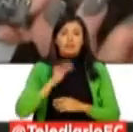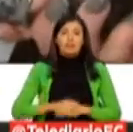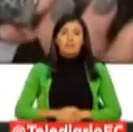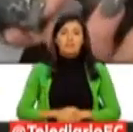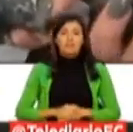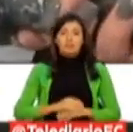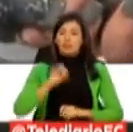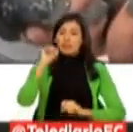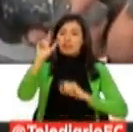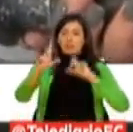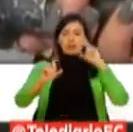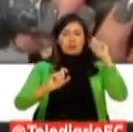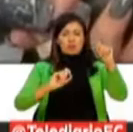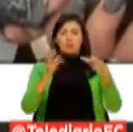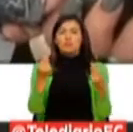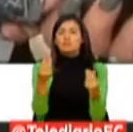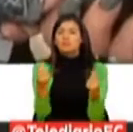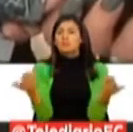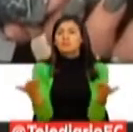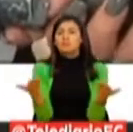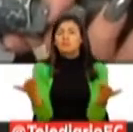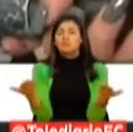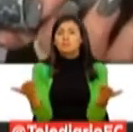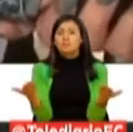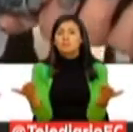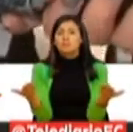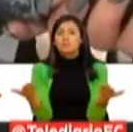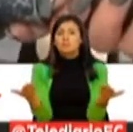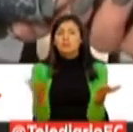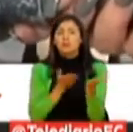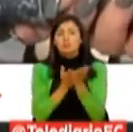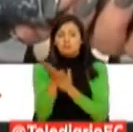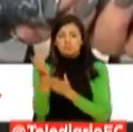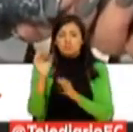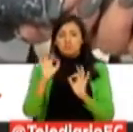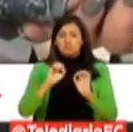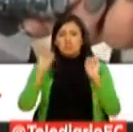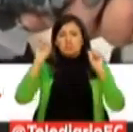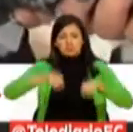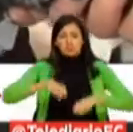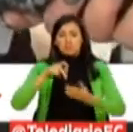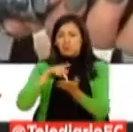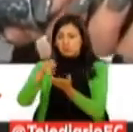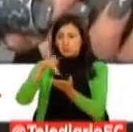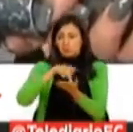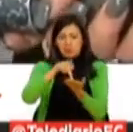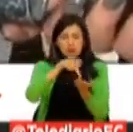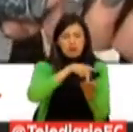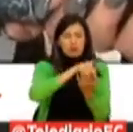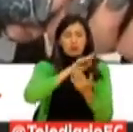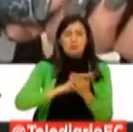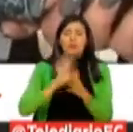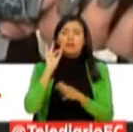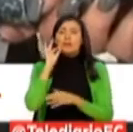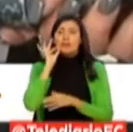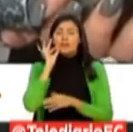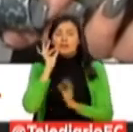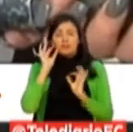precios accesibles a todo nivel social, digámoslo así, es riquísimo